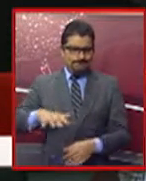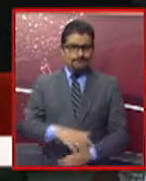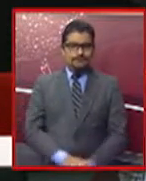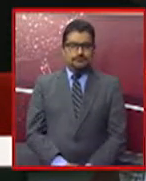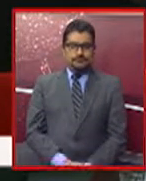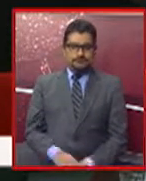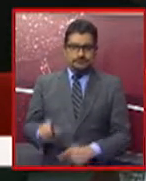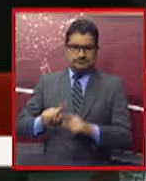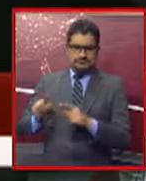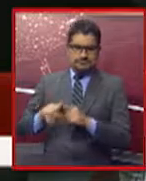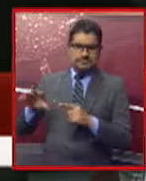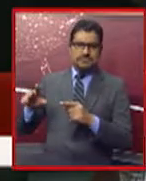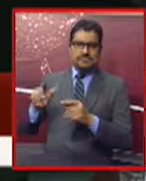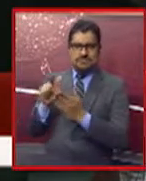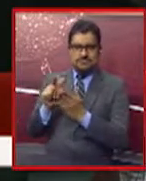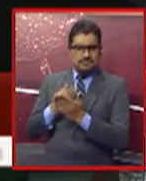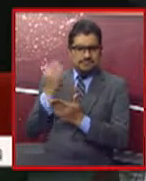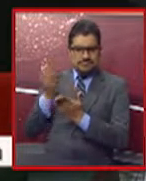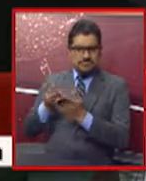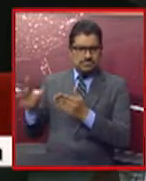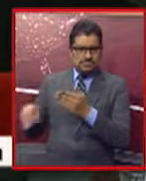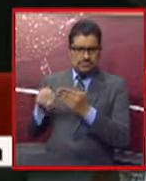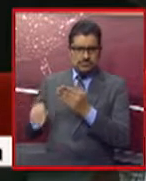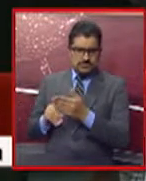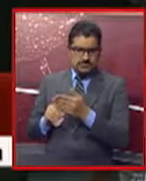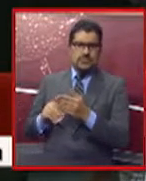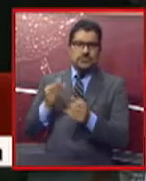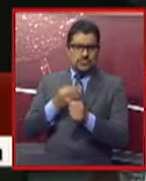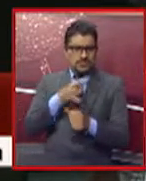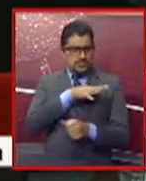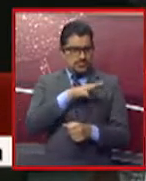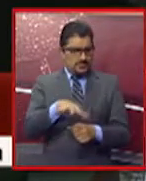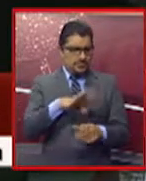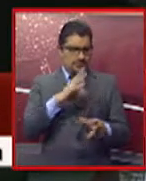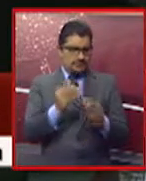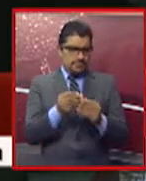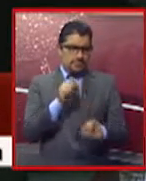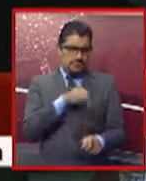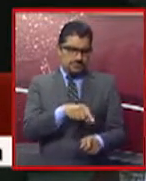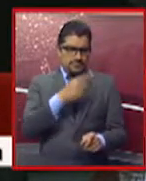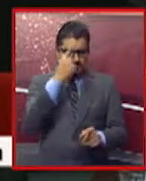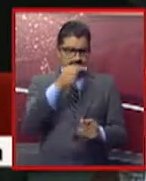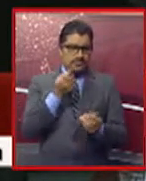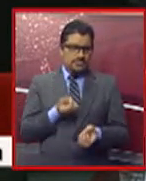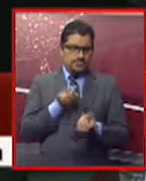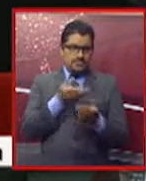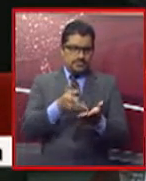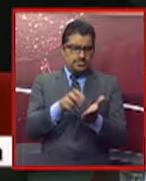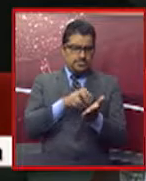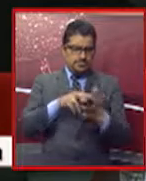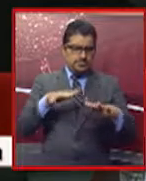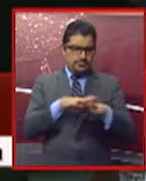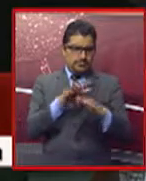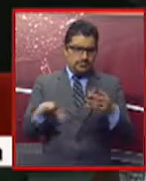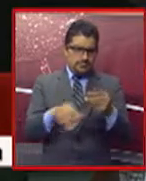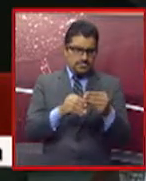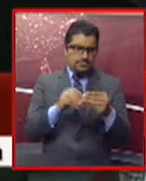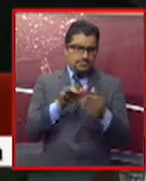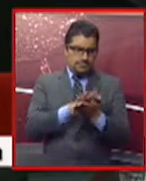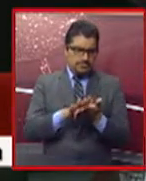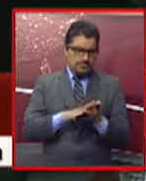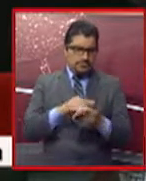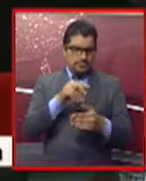las propuestas de adición, queda aprobado en lo general y en lo particular el decreto por el que se reforman, adicionan y